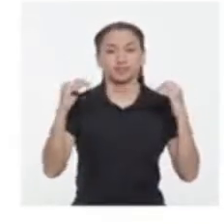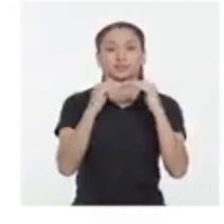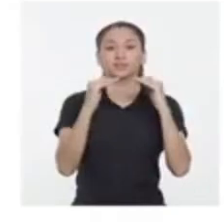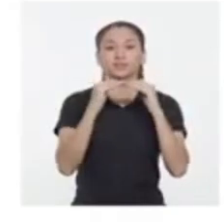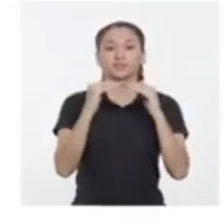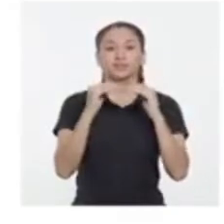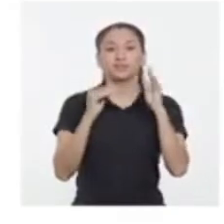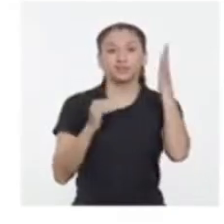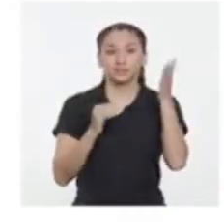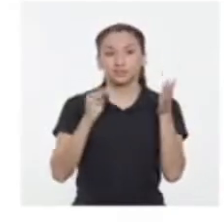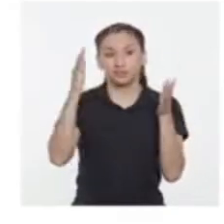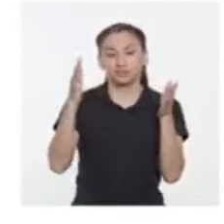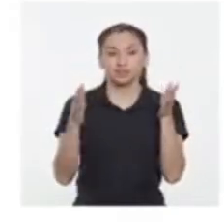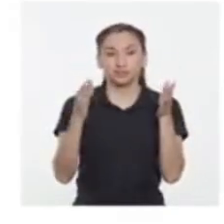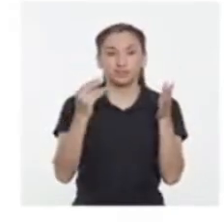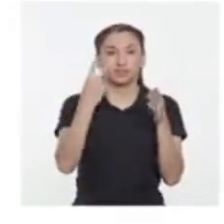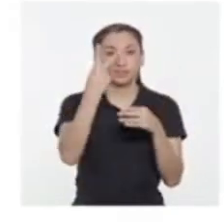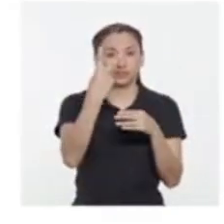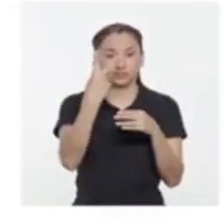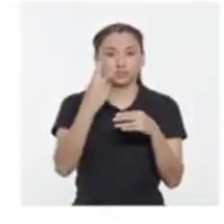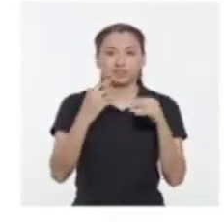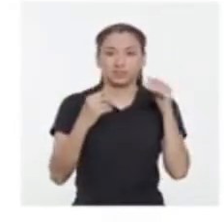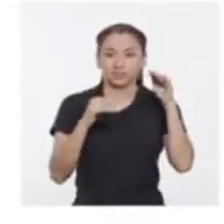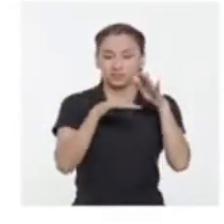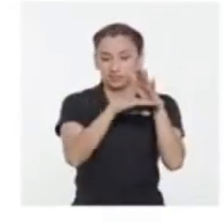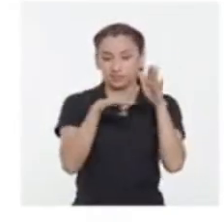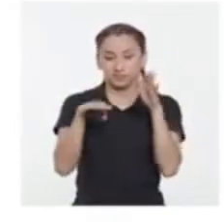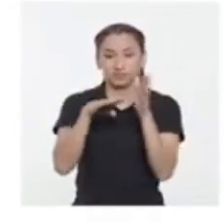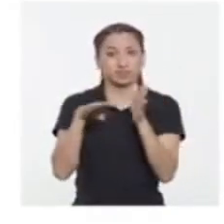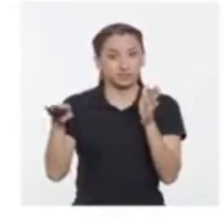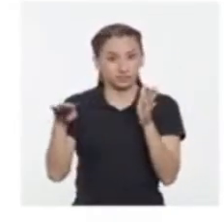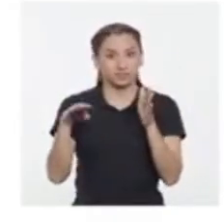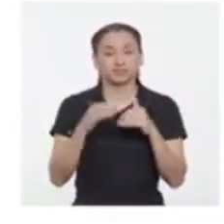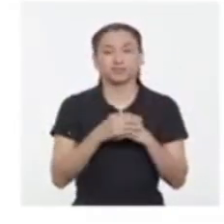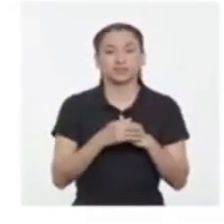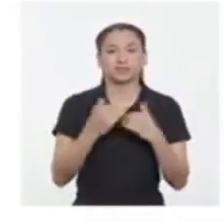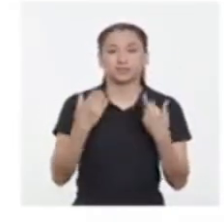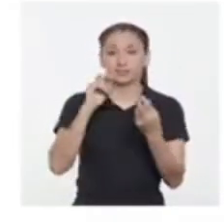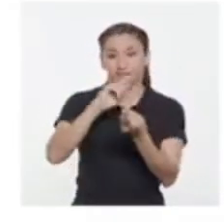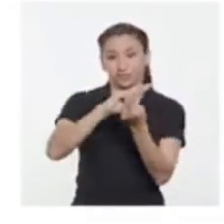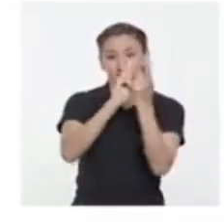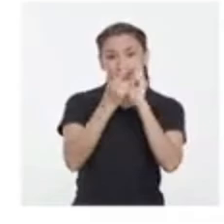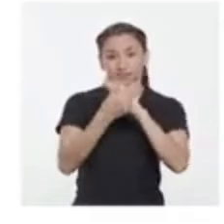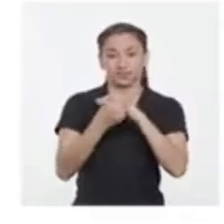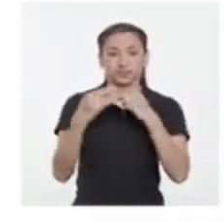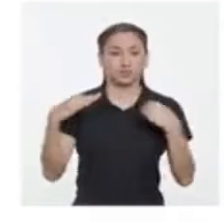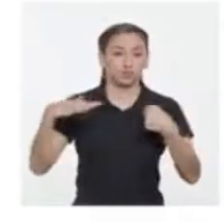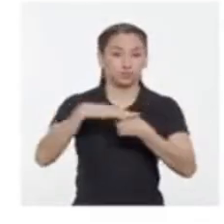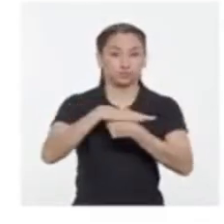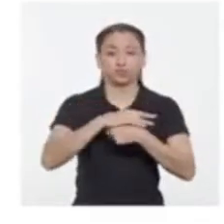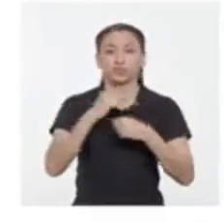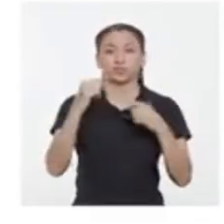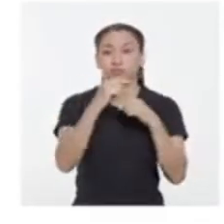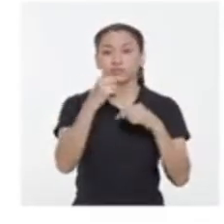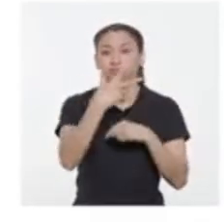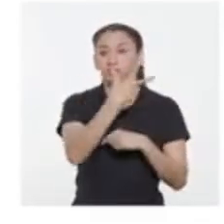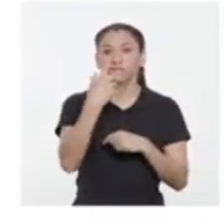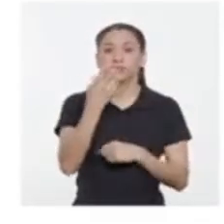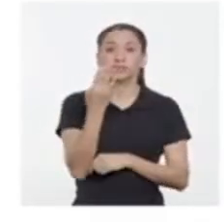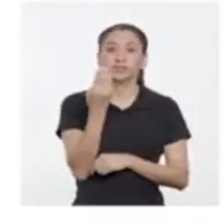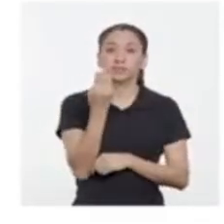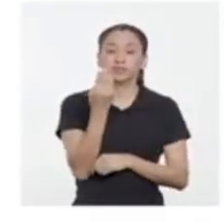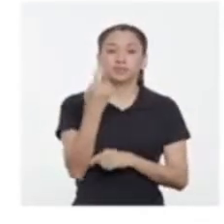que es igual al área lateral más 2 veces el área de la base. Reemplazando, tenemos que el área total es igual